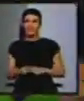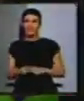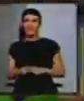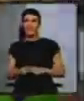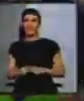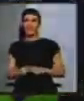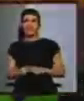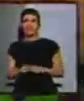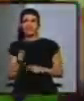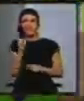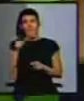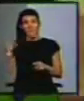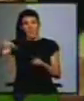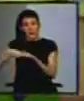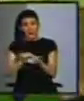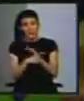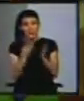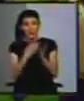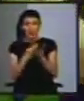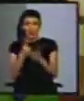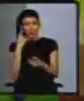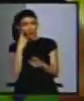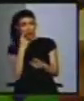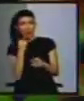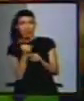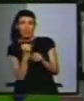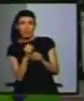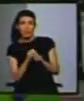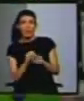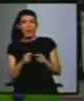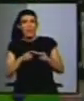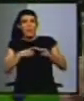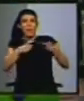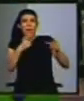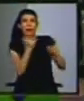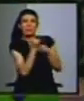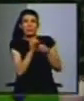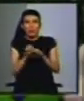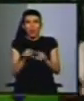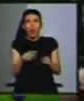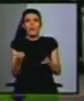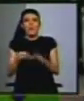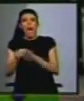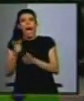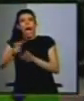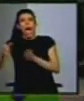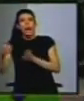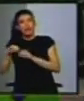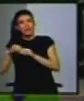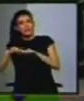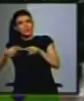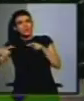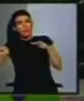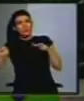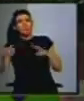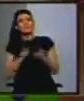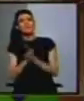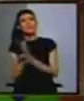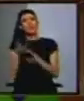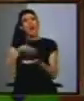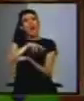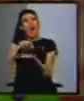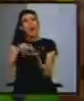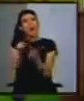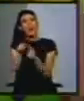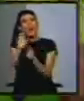bíceps. La gente entra a la clase y conoce al instructor y van creciendo instructores y van creciendo alumnos y se conectan y se va generando toda una comunidad, toda una subcultura.